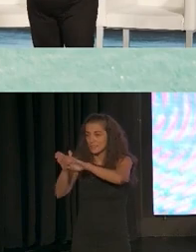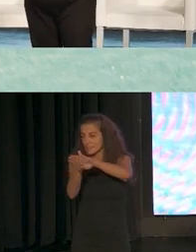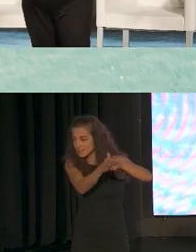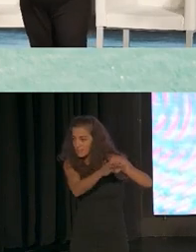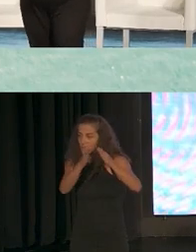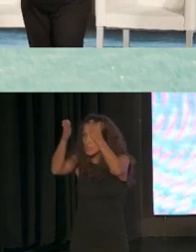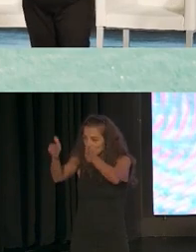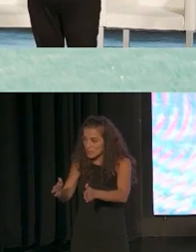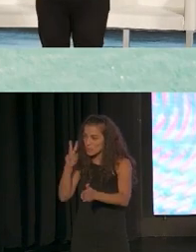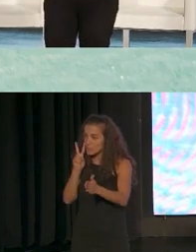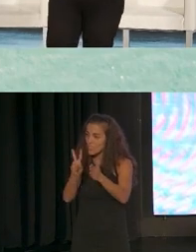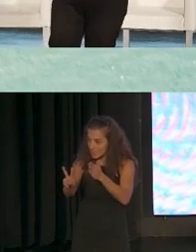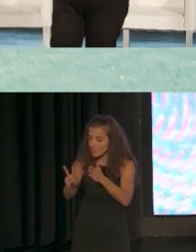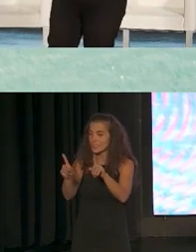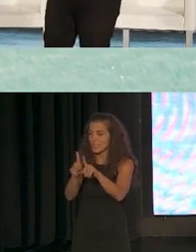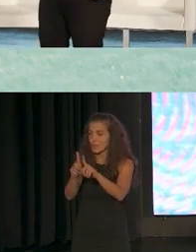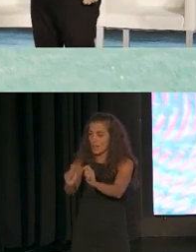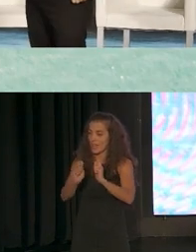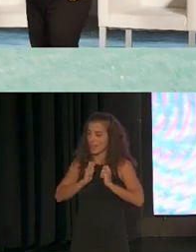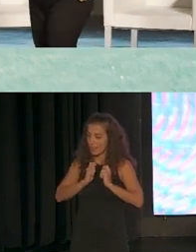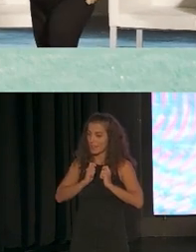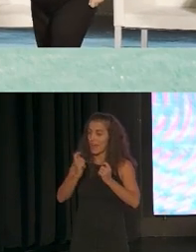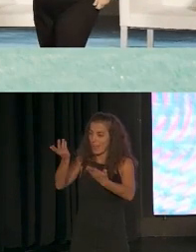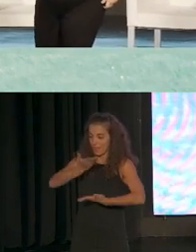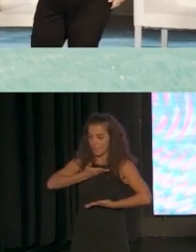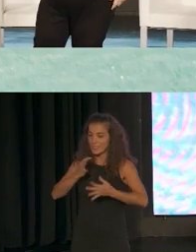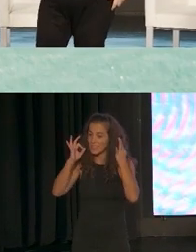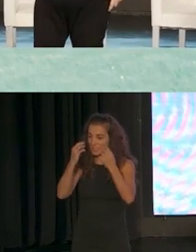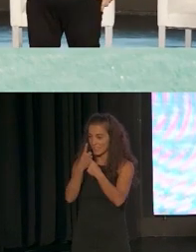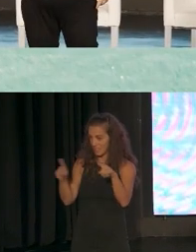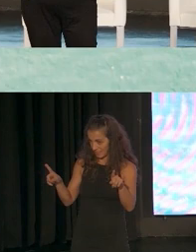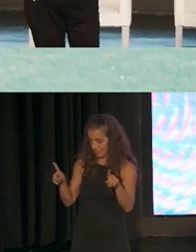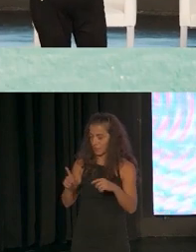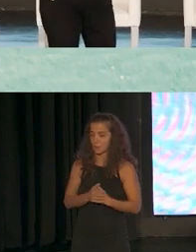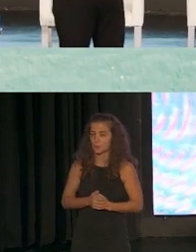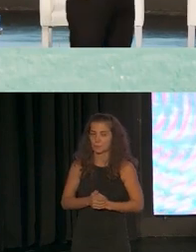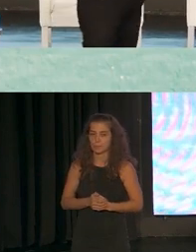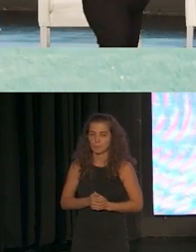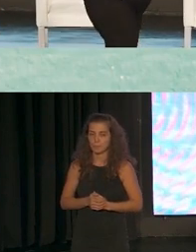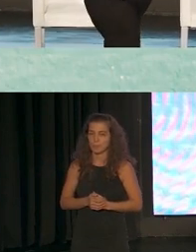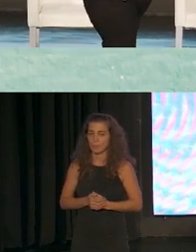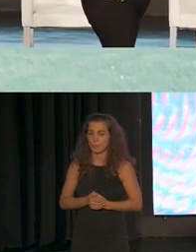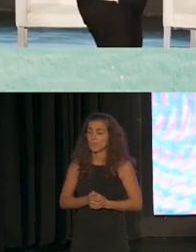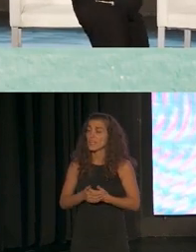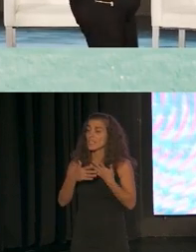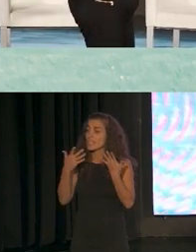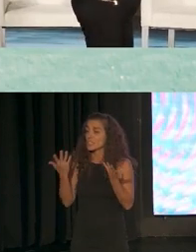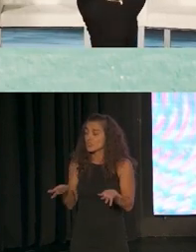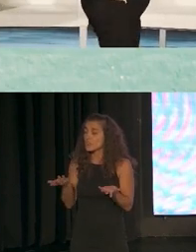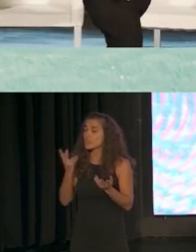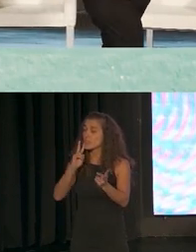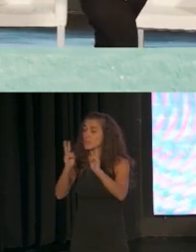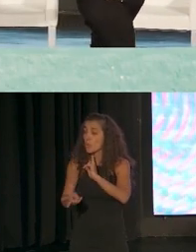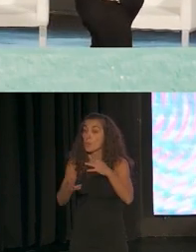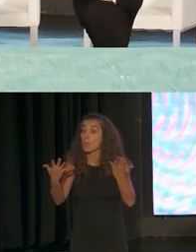sí del regalo de la diversidad por lo tanto cuál es la respuesta